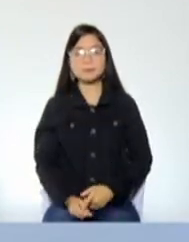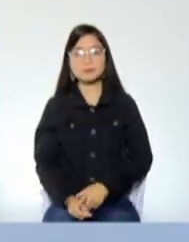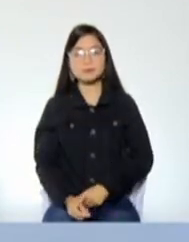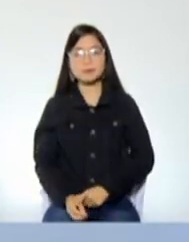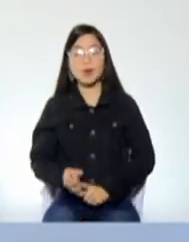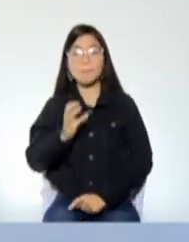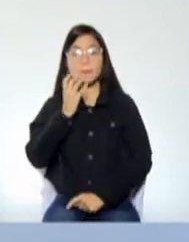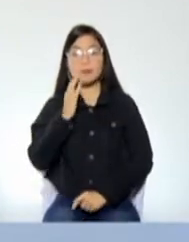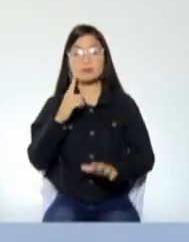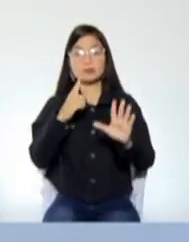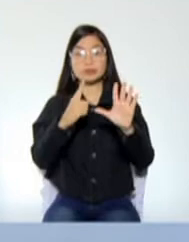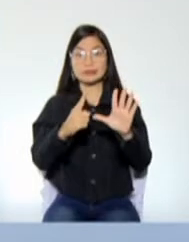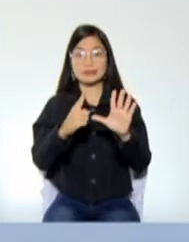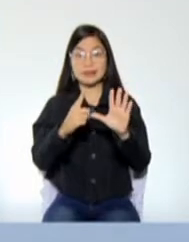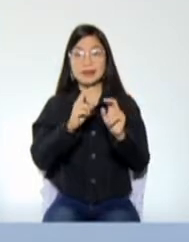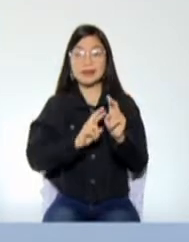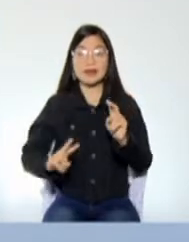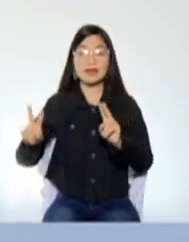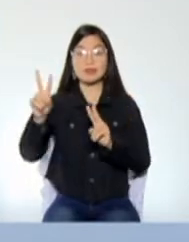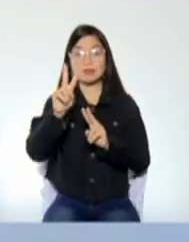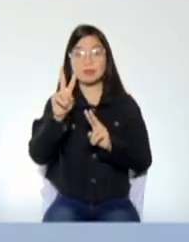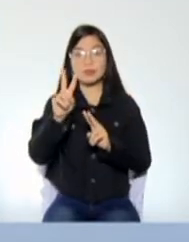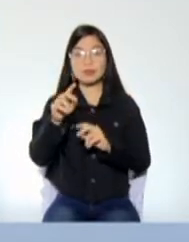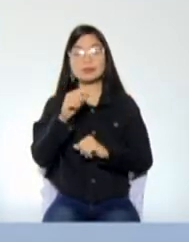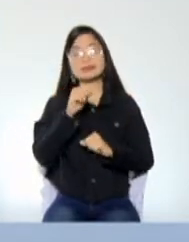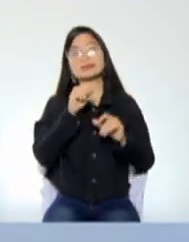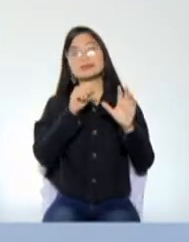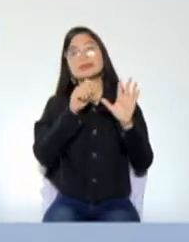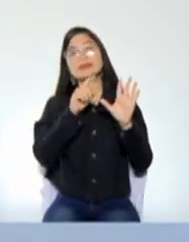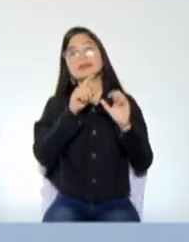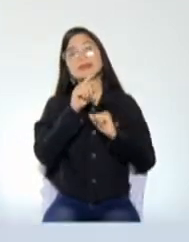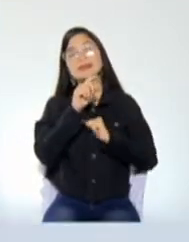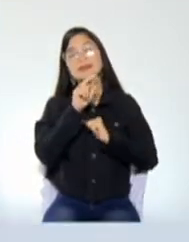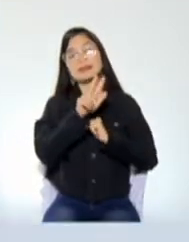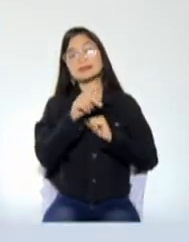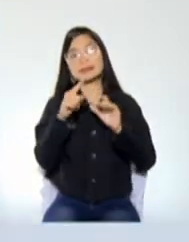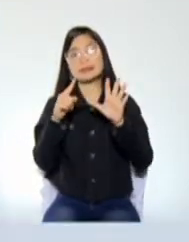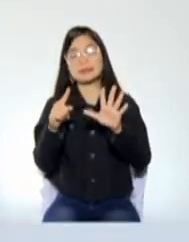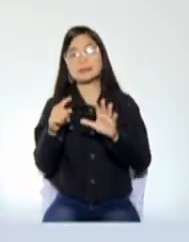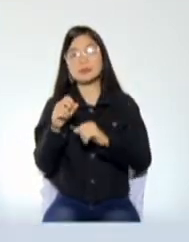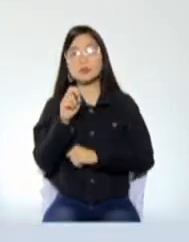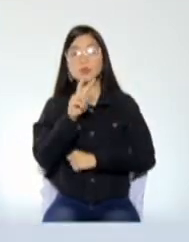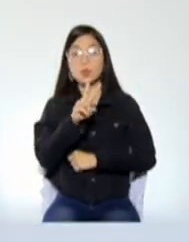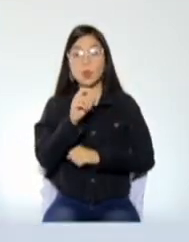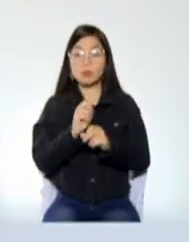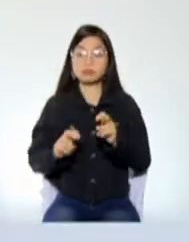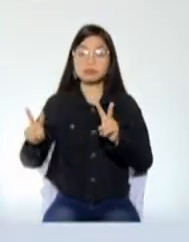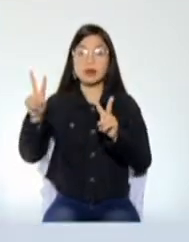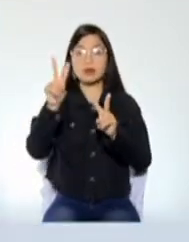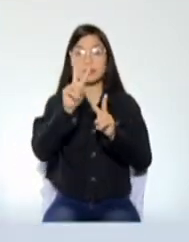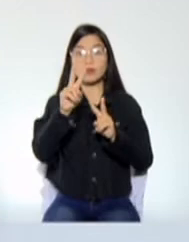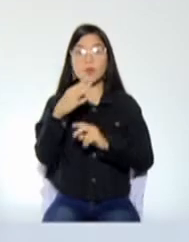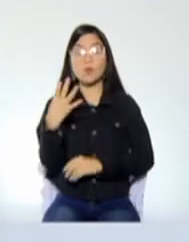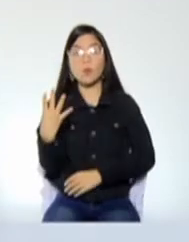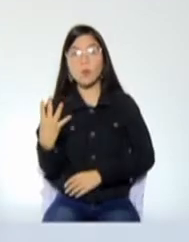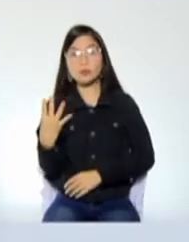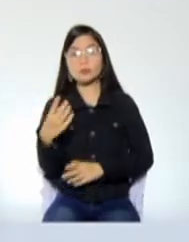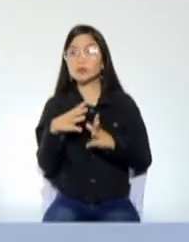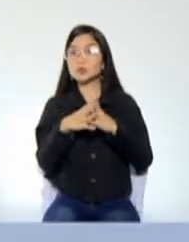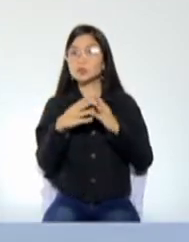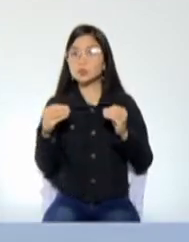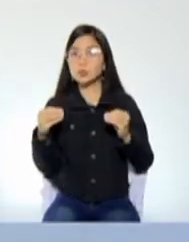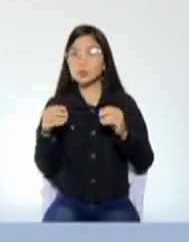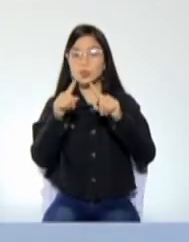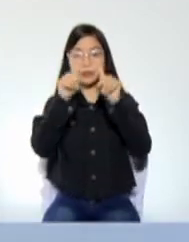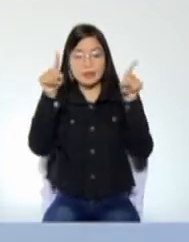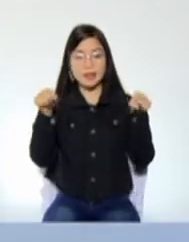es 36. Si digo 2 a la 2 es 4. Entonces todos los números morochos que encontremos en la tabla de multiplicar son